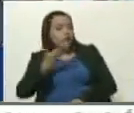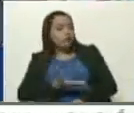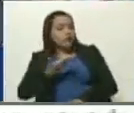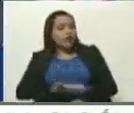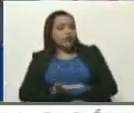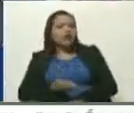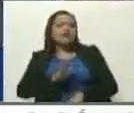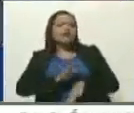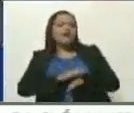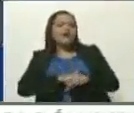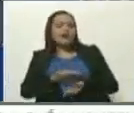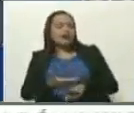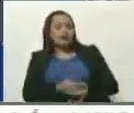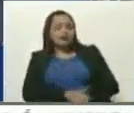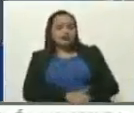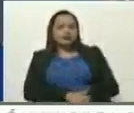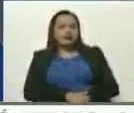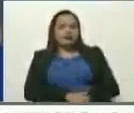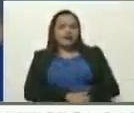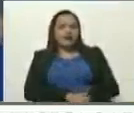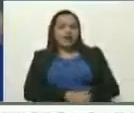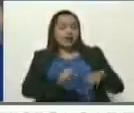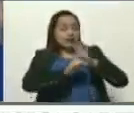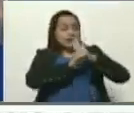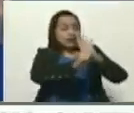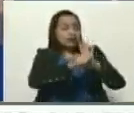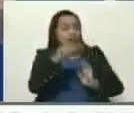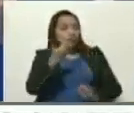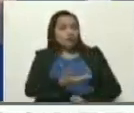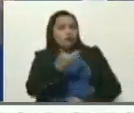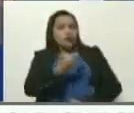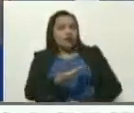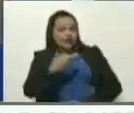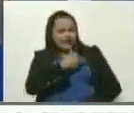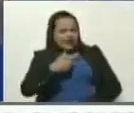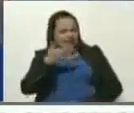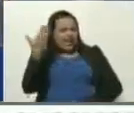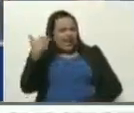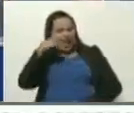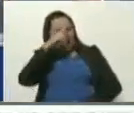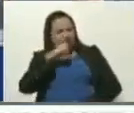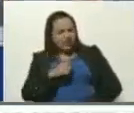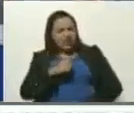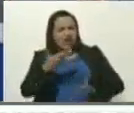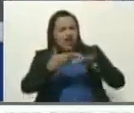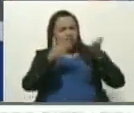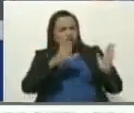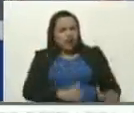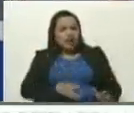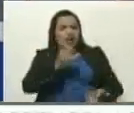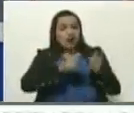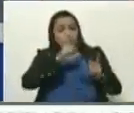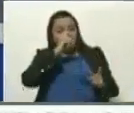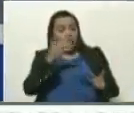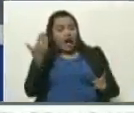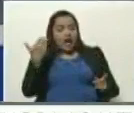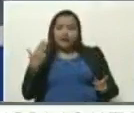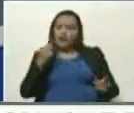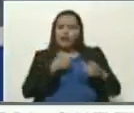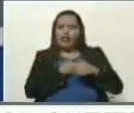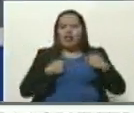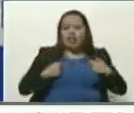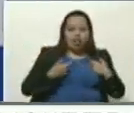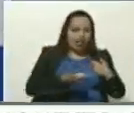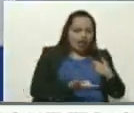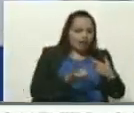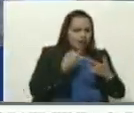porque era muy simbólico, eso lo habían intentado hacer unos estudiantes unos años atrás. Eso lo intentaron. Y